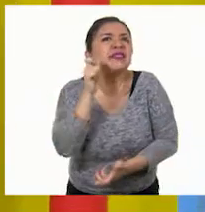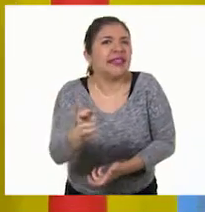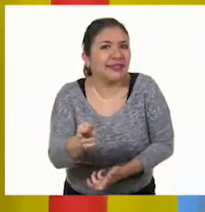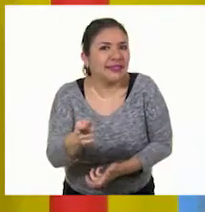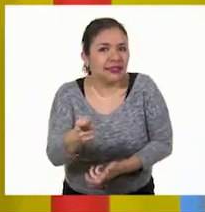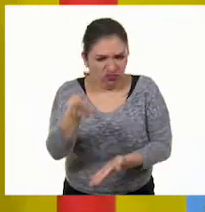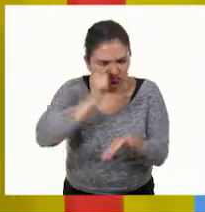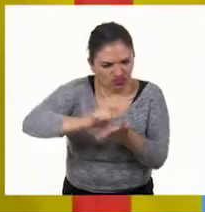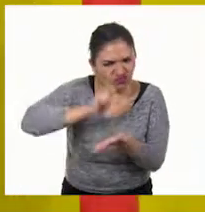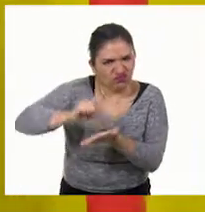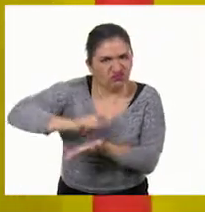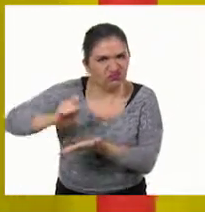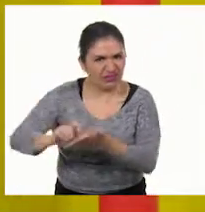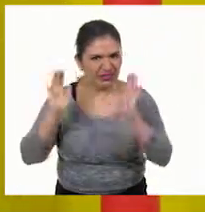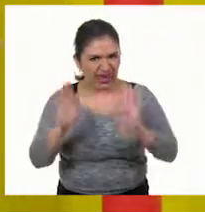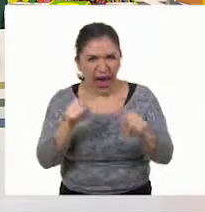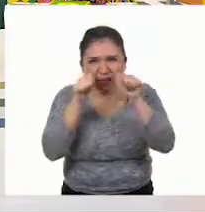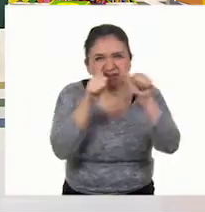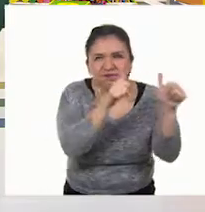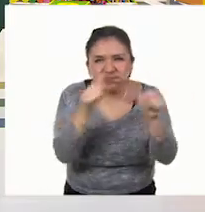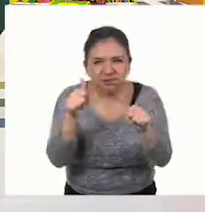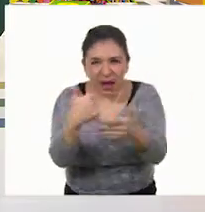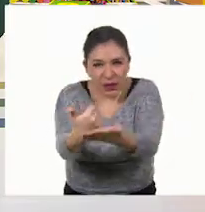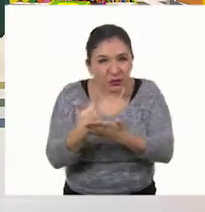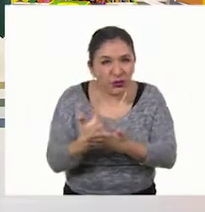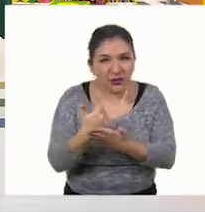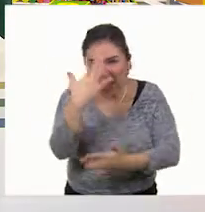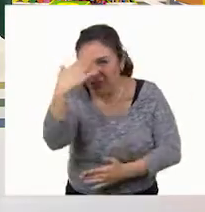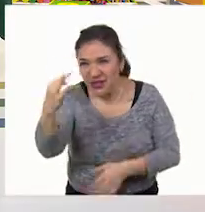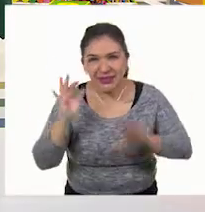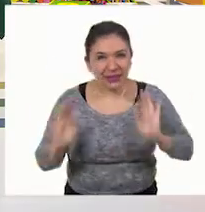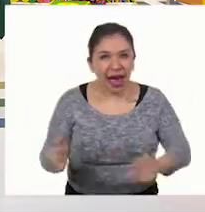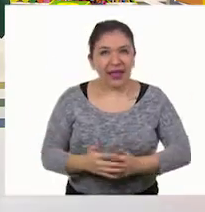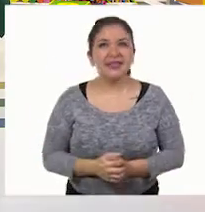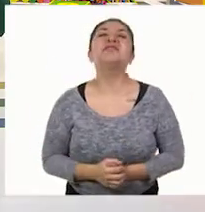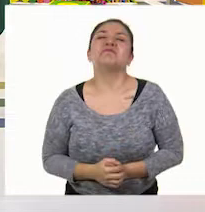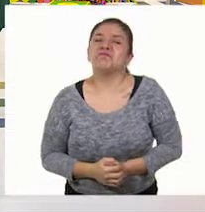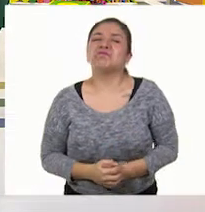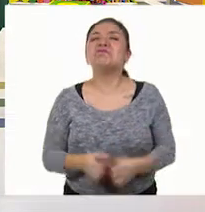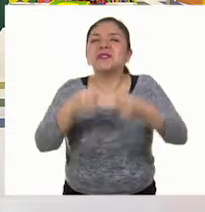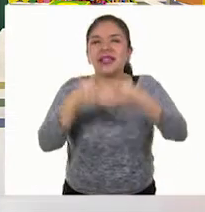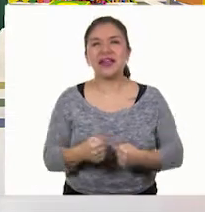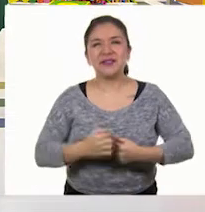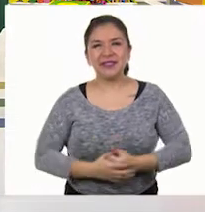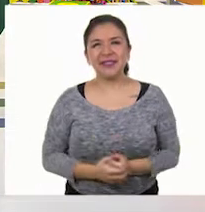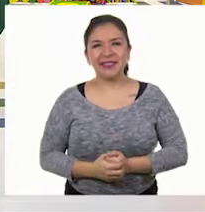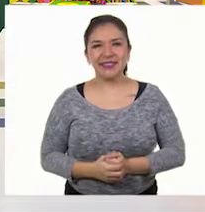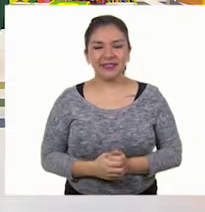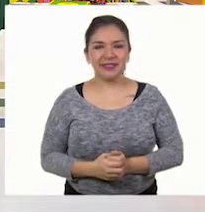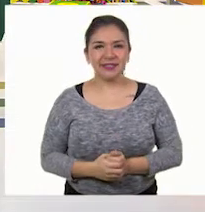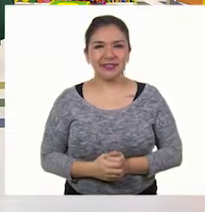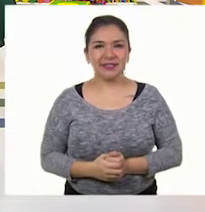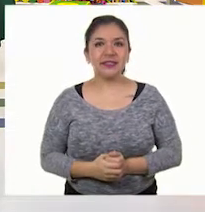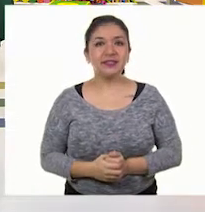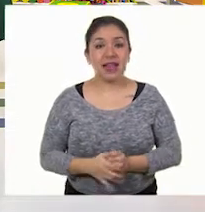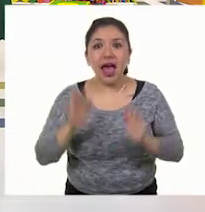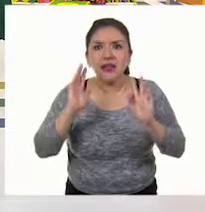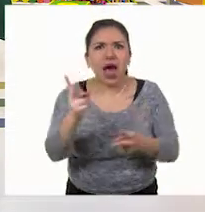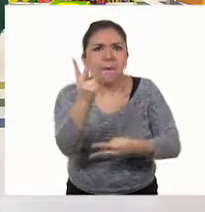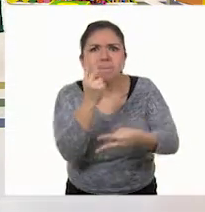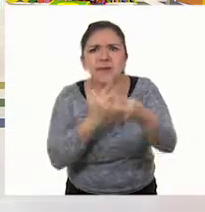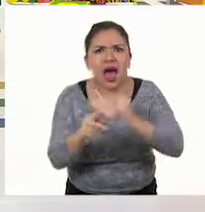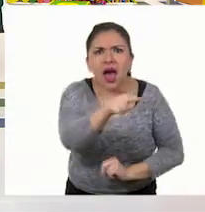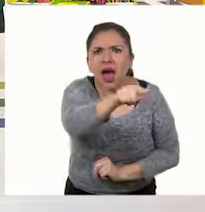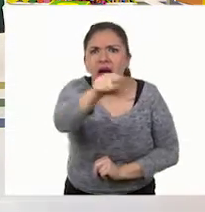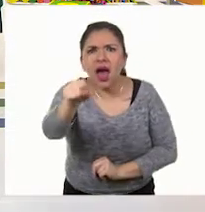fue? ¿Estuvieron ahí adivinando? Sí, estuvieron. Muy bien. ¿Ya llegan?